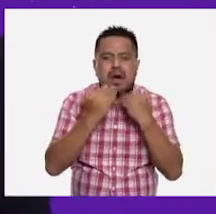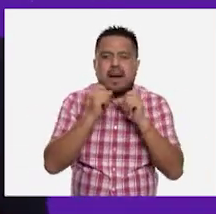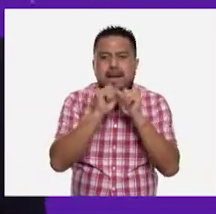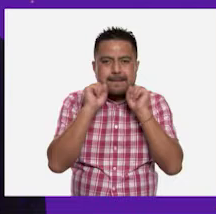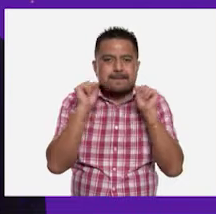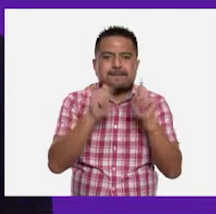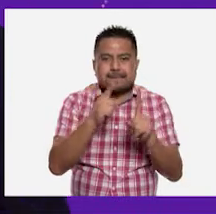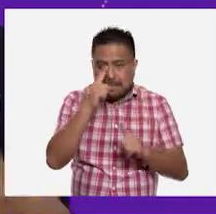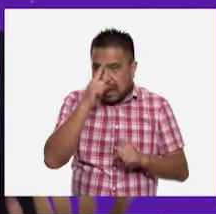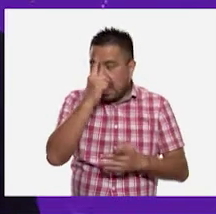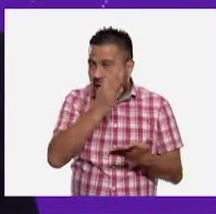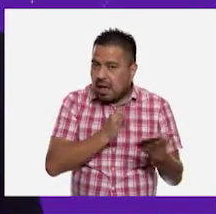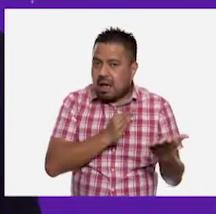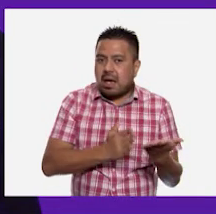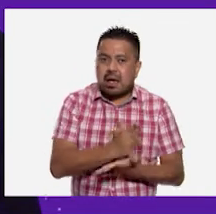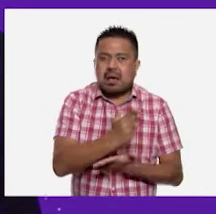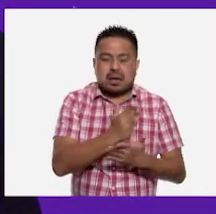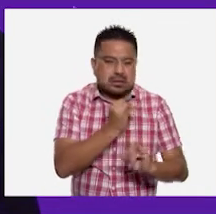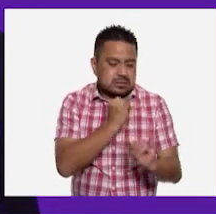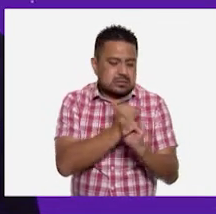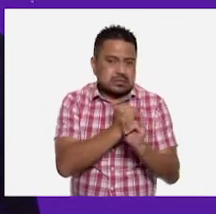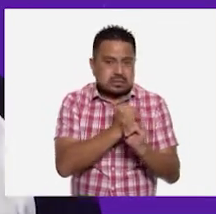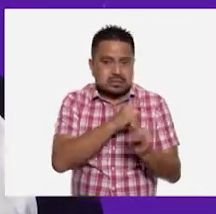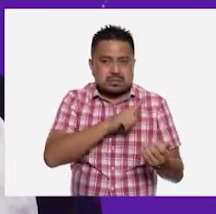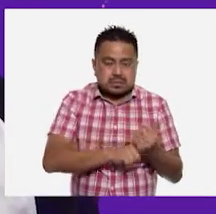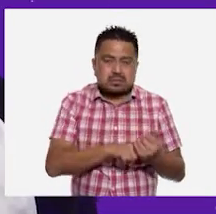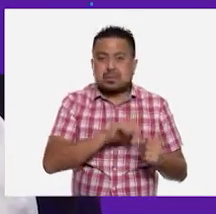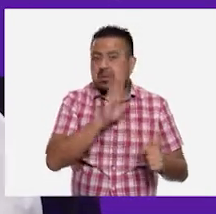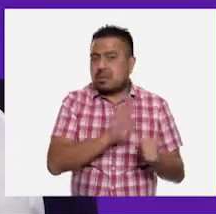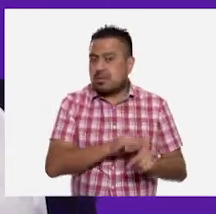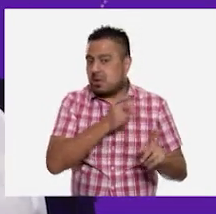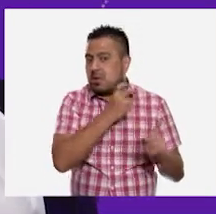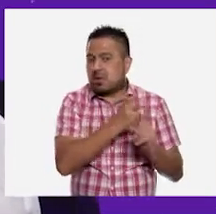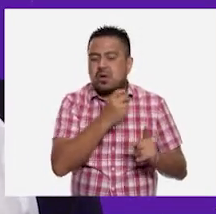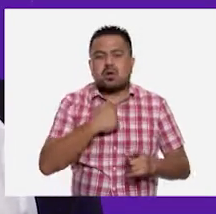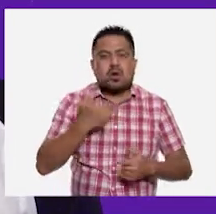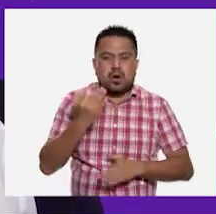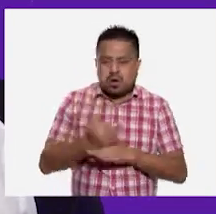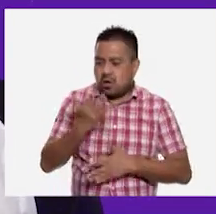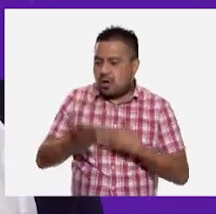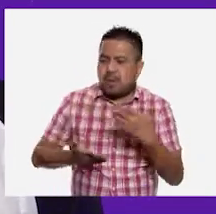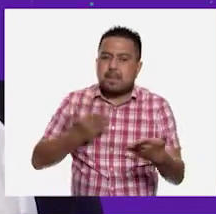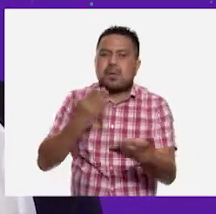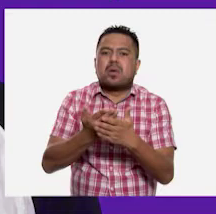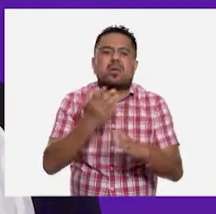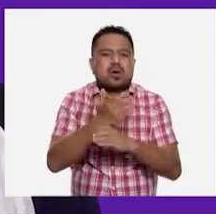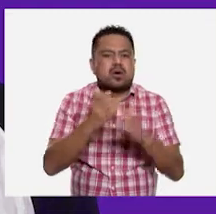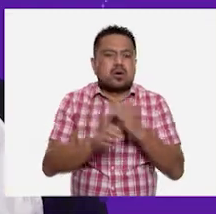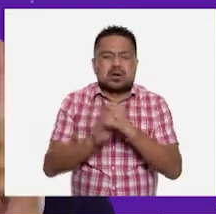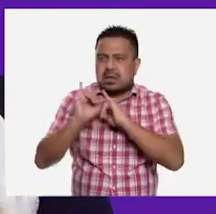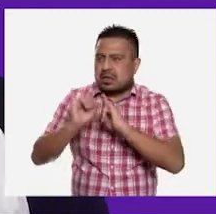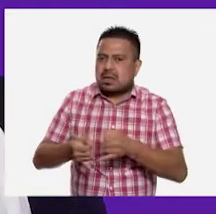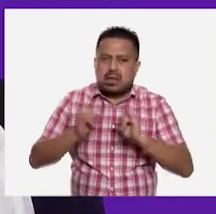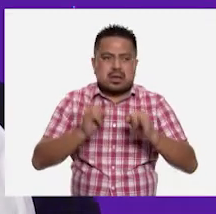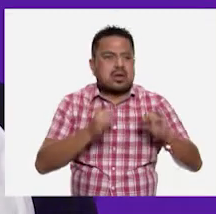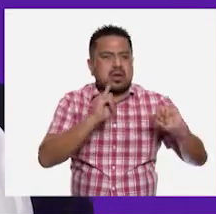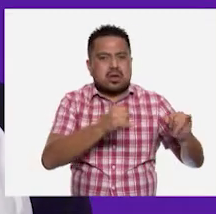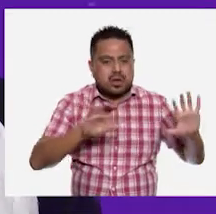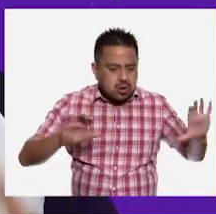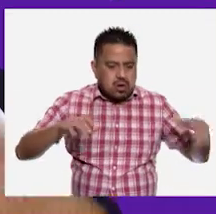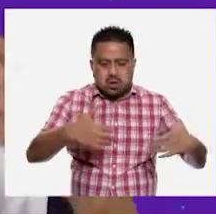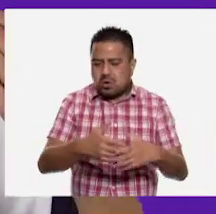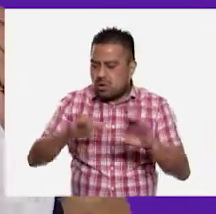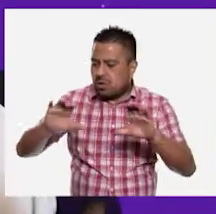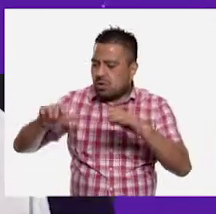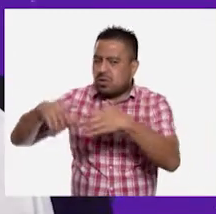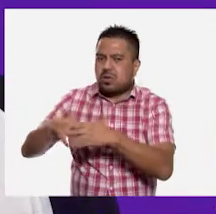mismas facilidades para acceder al ciberespacio. Es por ello que te proponemos algunas acciones individuales y colectivas que